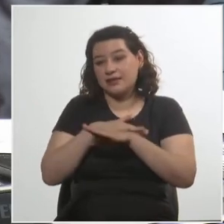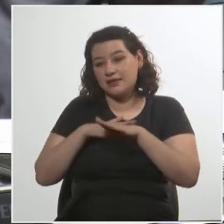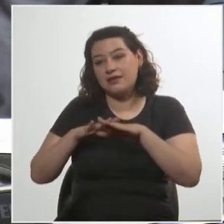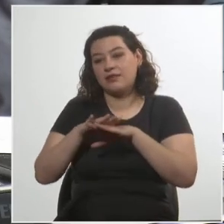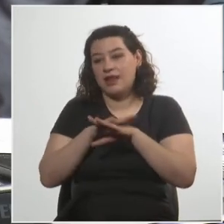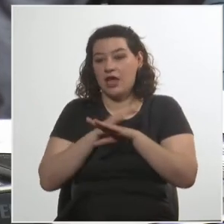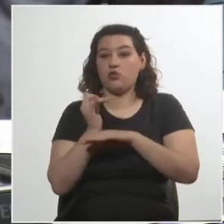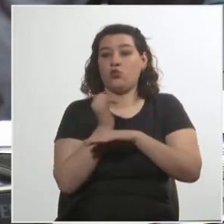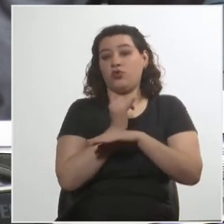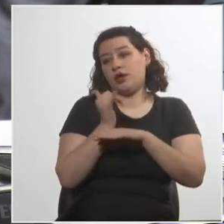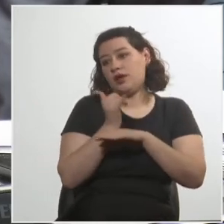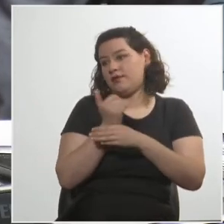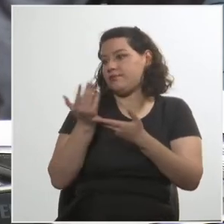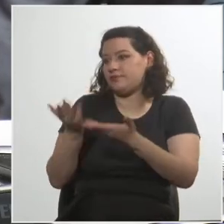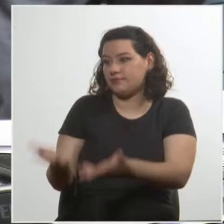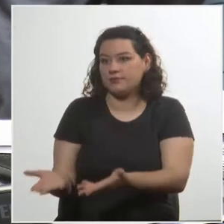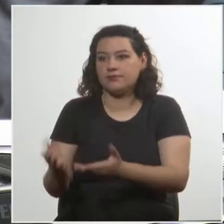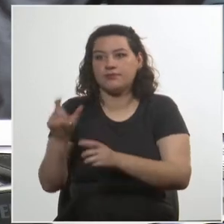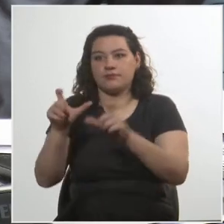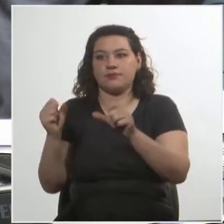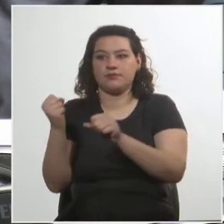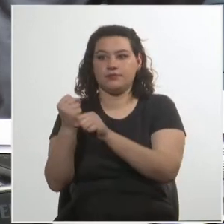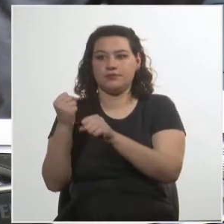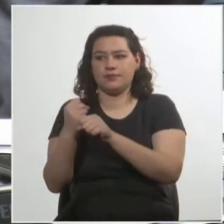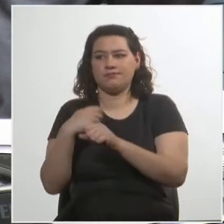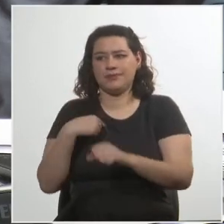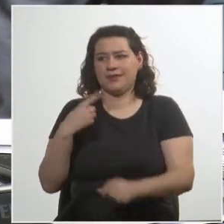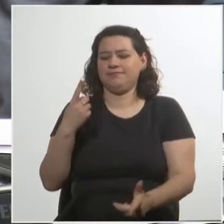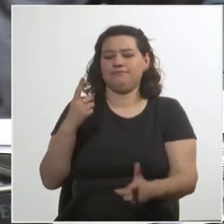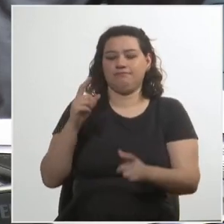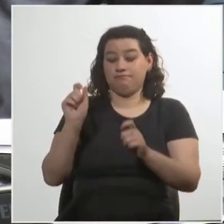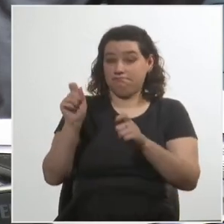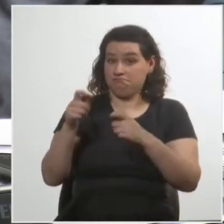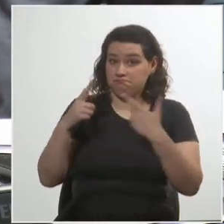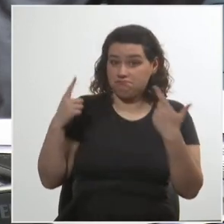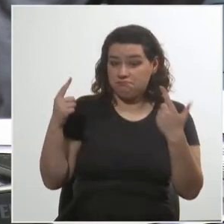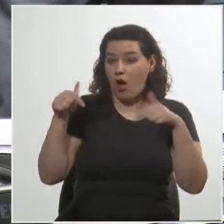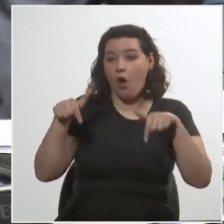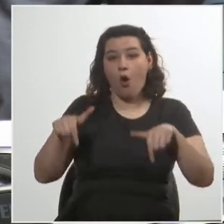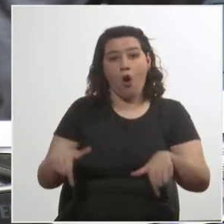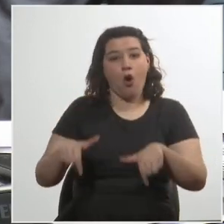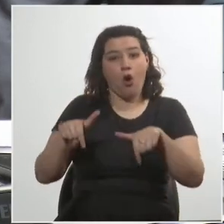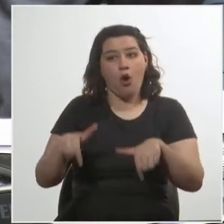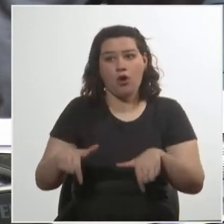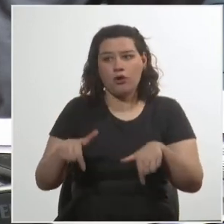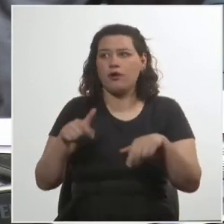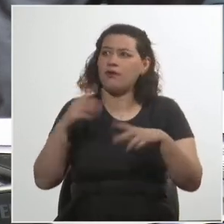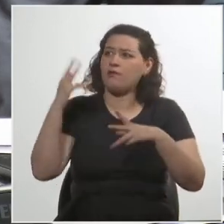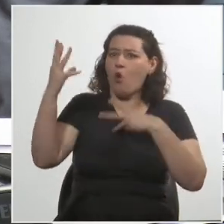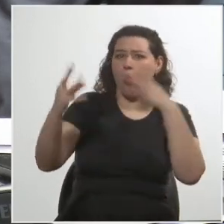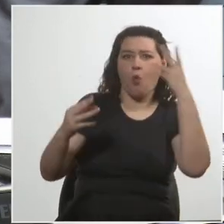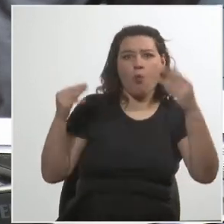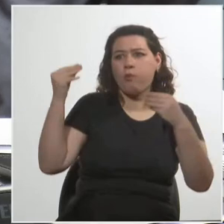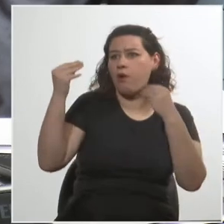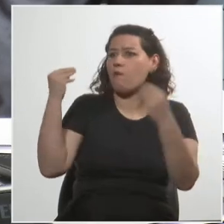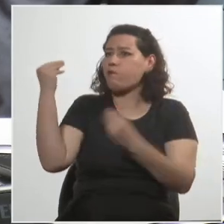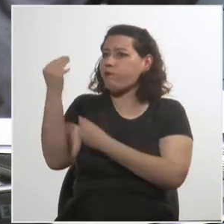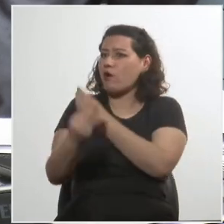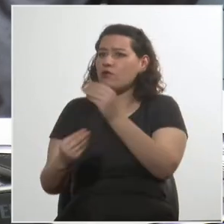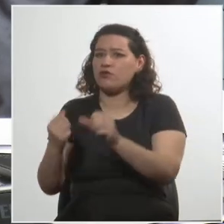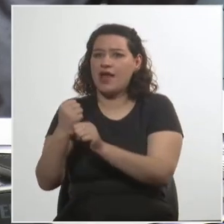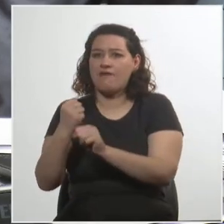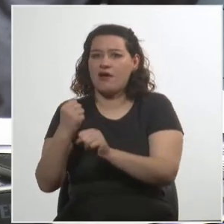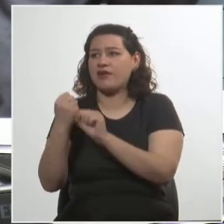que me llama la atención que hoy se hoy haya preocupación por los puestos de la industria